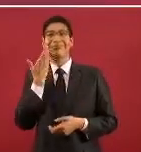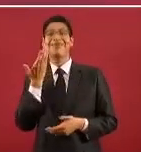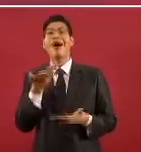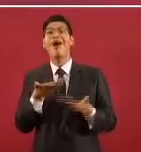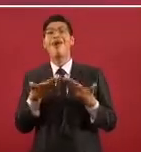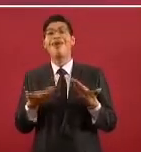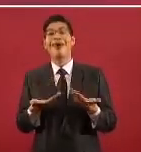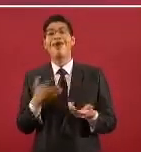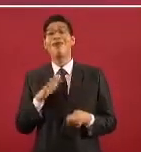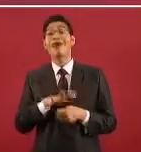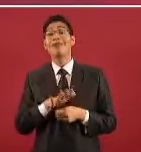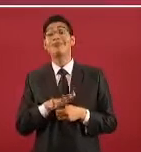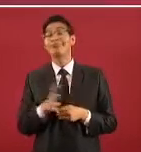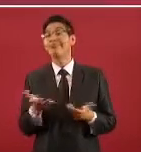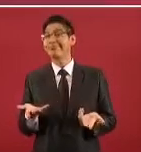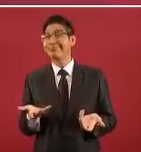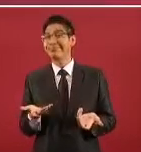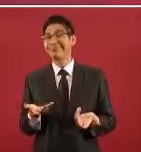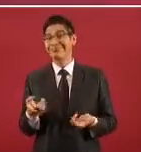sinceramente